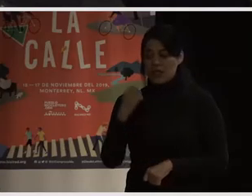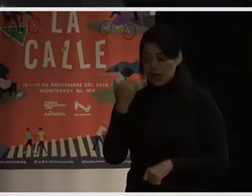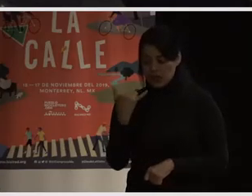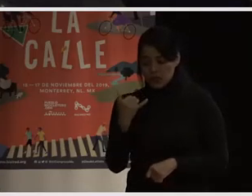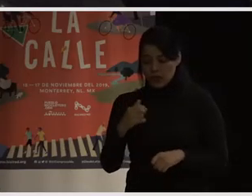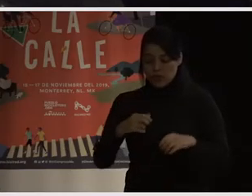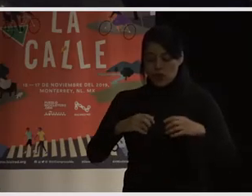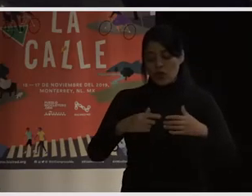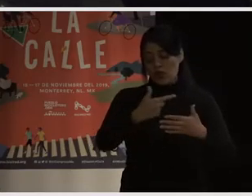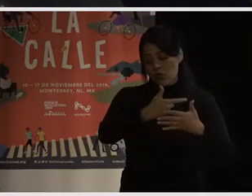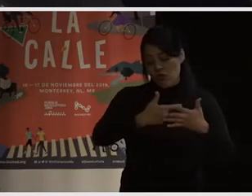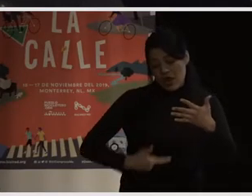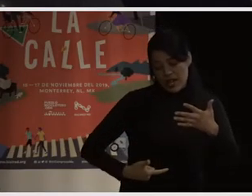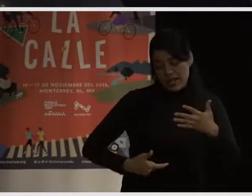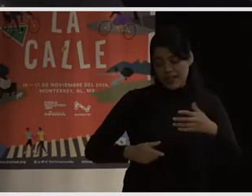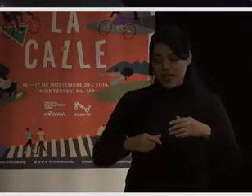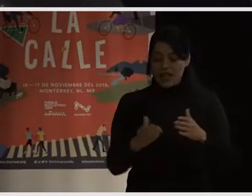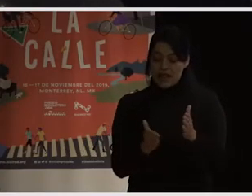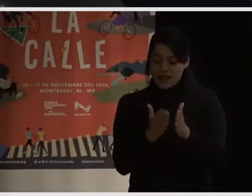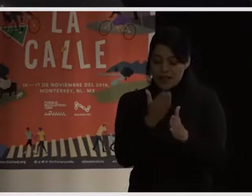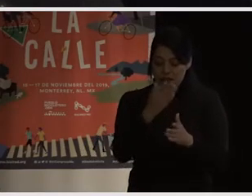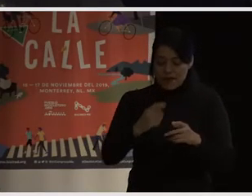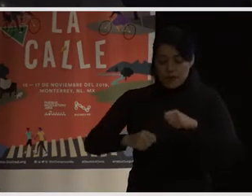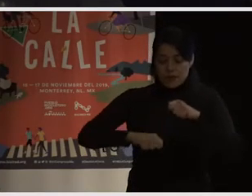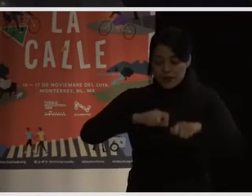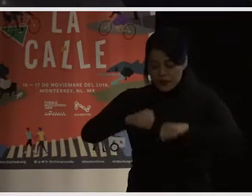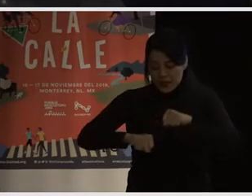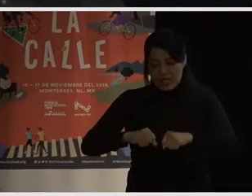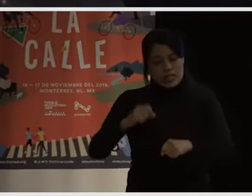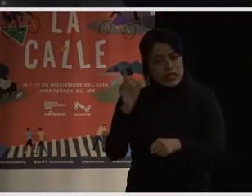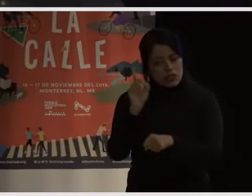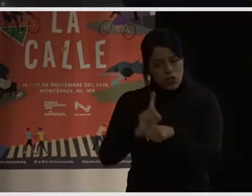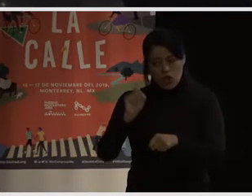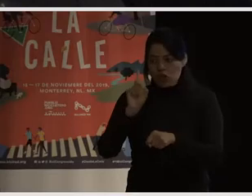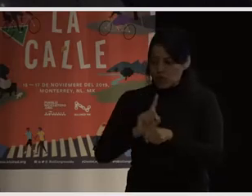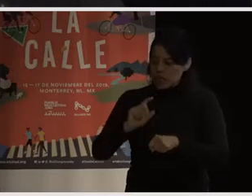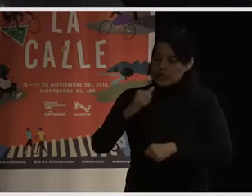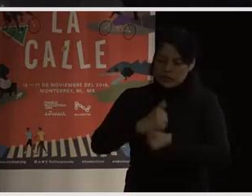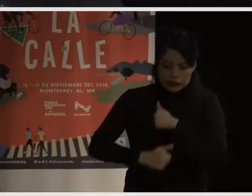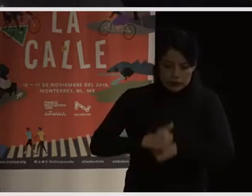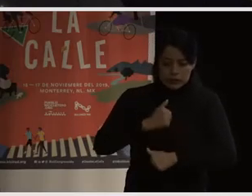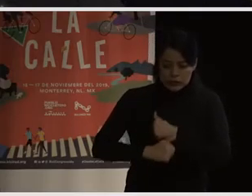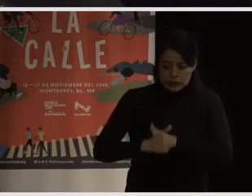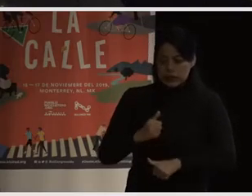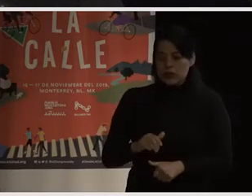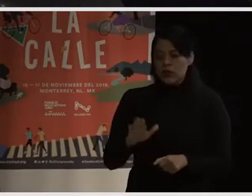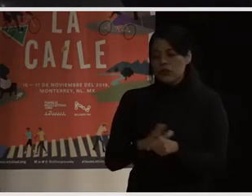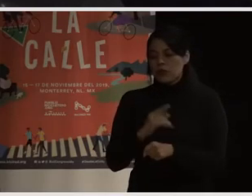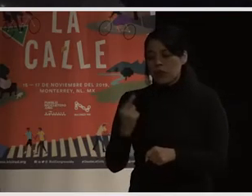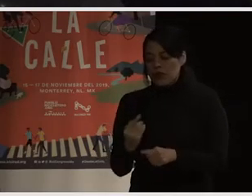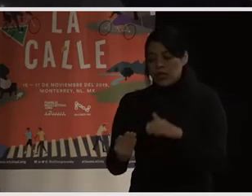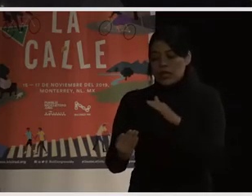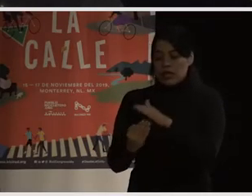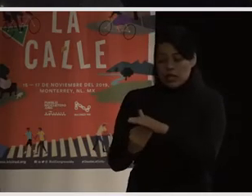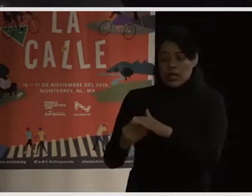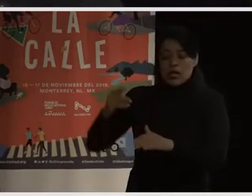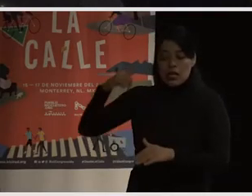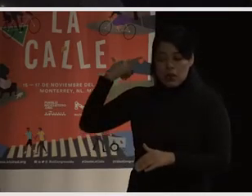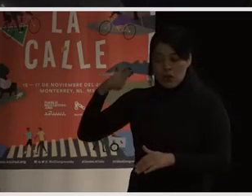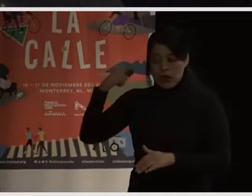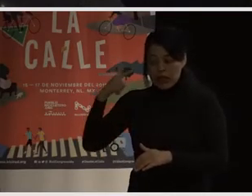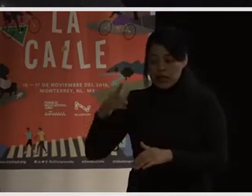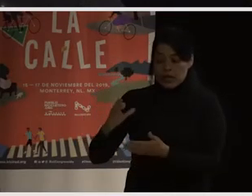que es de infraestructura ciclista que damos la batalla a todos los días para que salga adelante porque ahora la discusión en guadalajara en